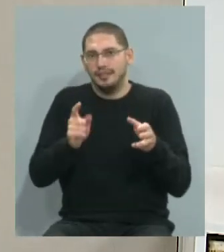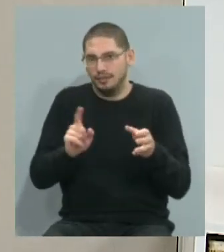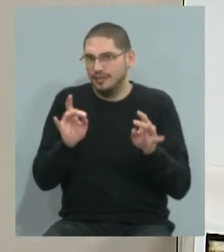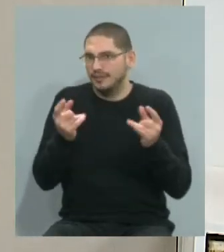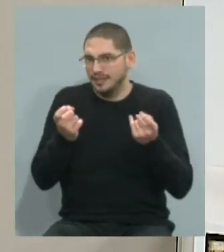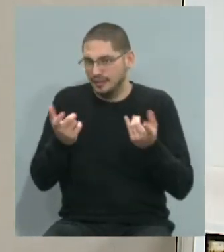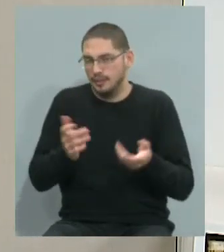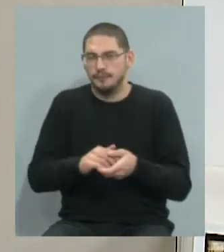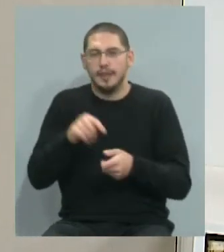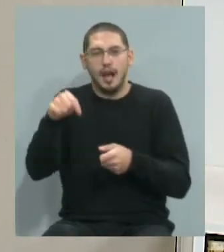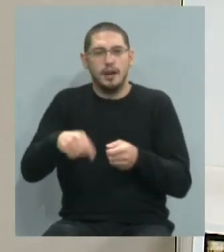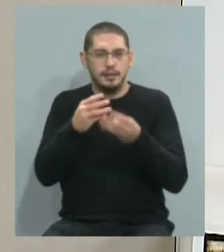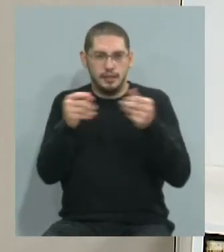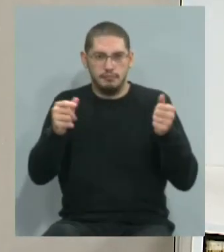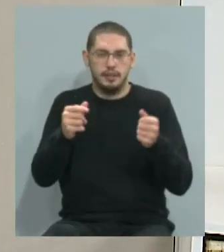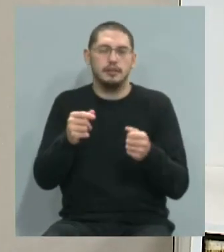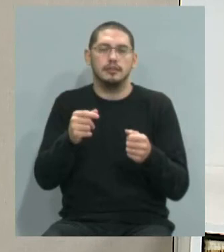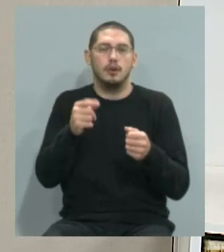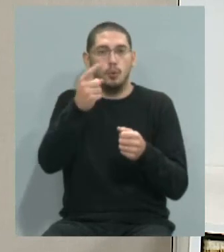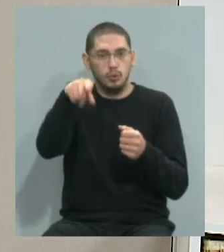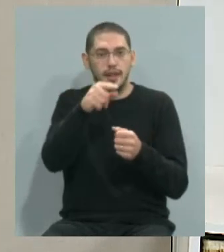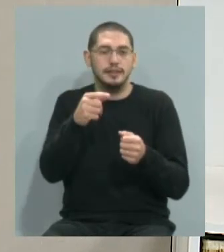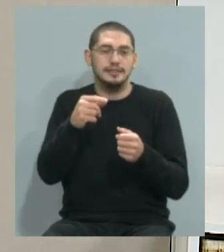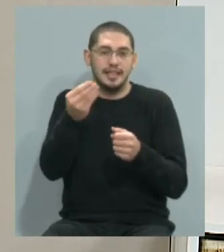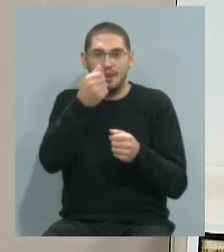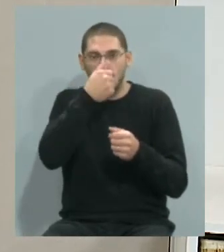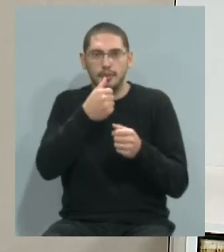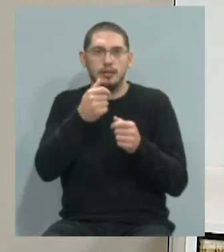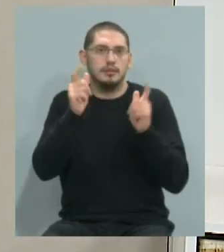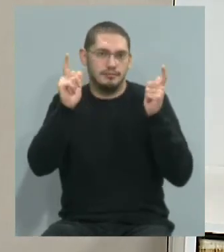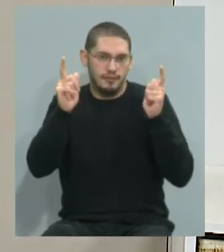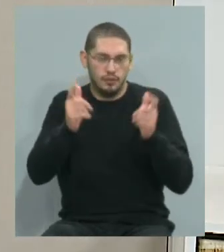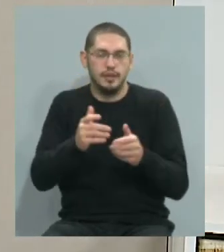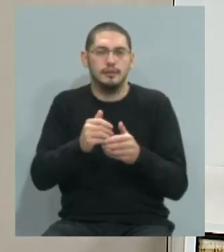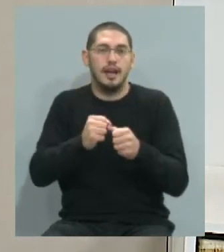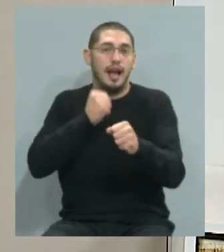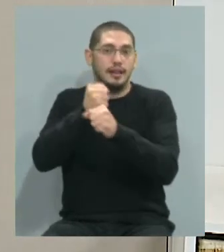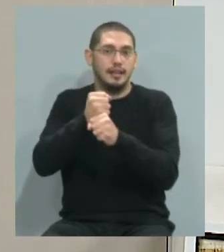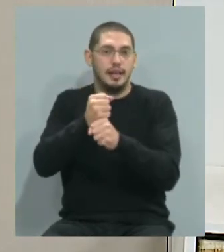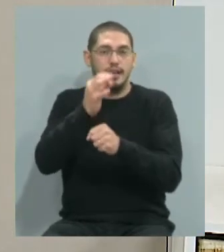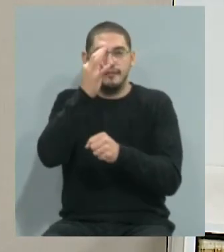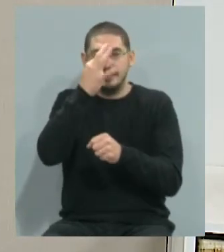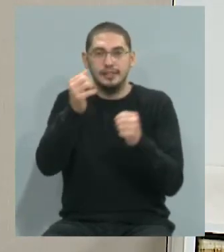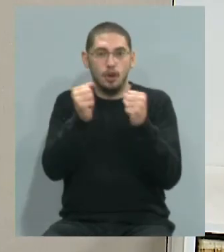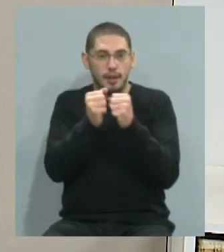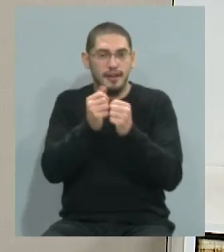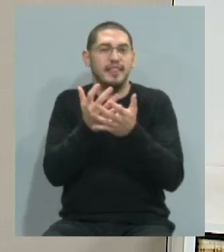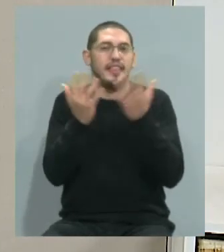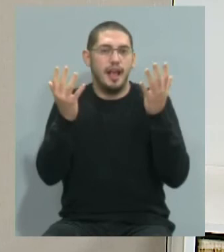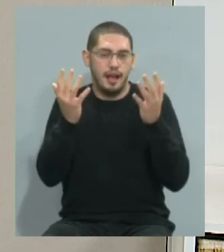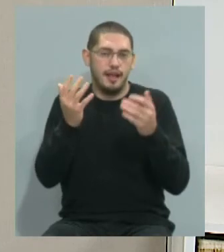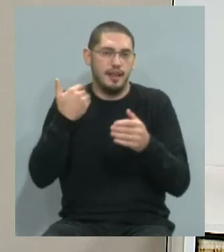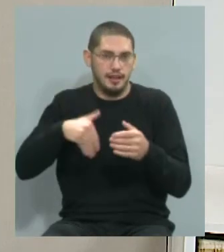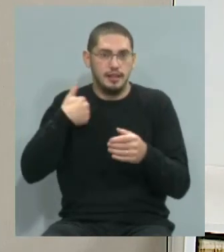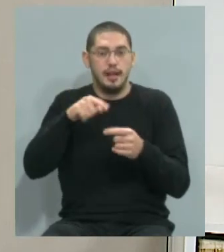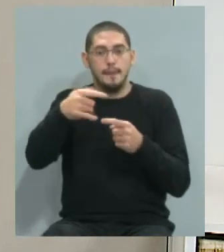demandan. Nosotros llegamos hasta acá. Les deseamos que tengan un excelente fin de semana. Feliz Día de la Patria. El próximo 25 de mayo, el miércoles, estaremos de